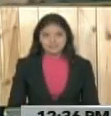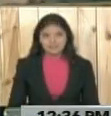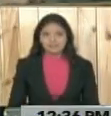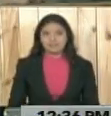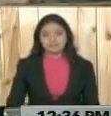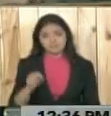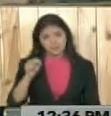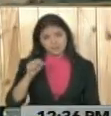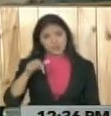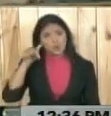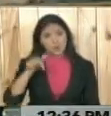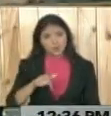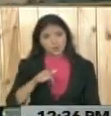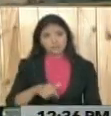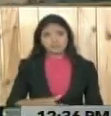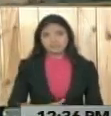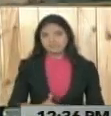hoy,